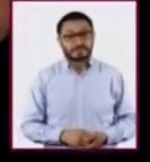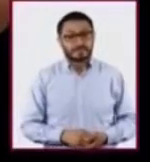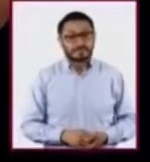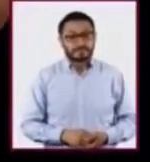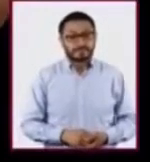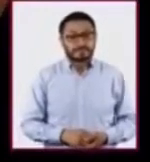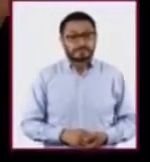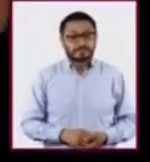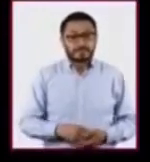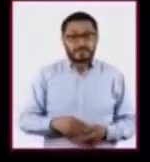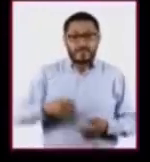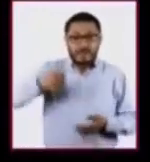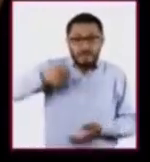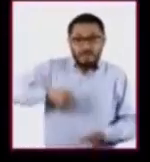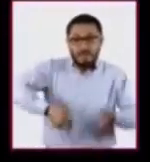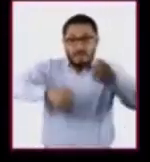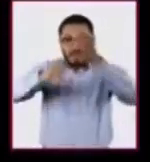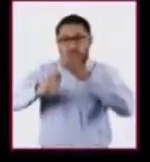nuestro balero